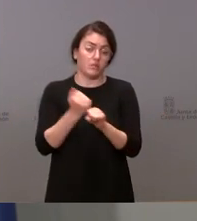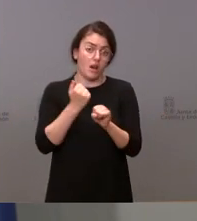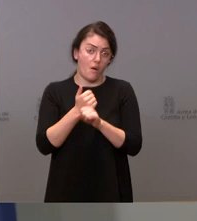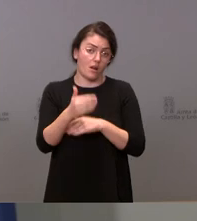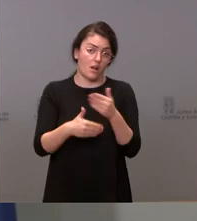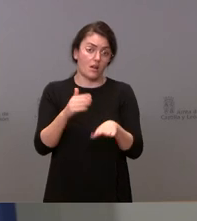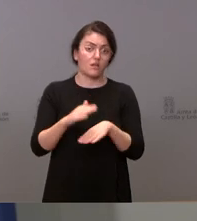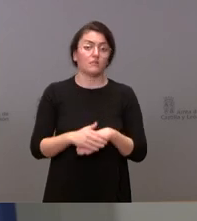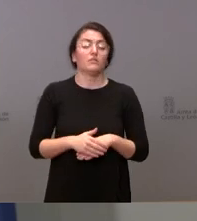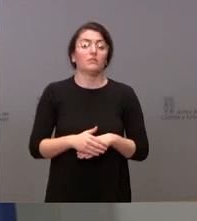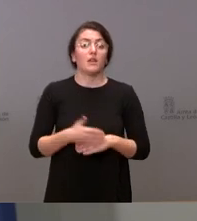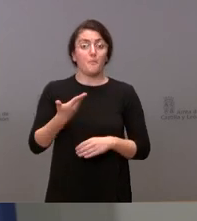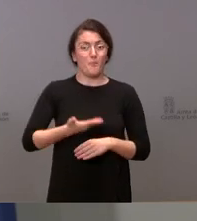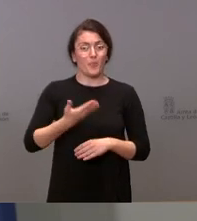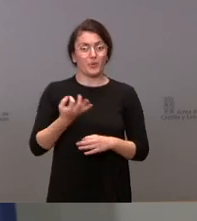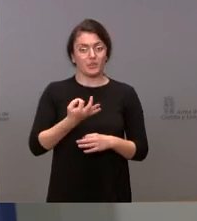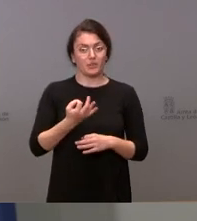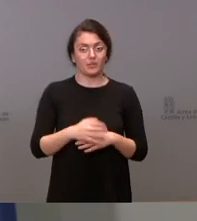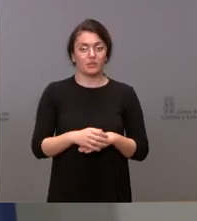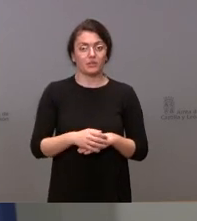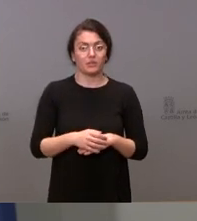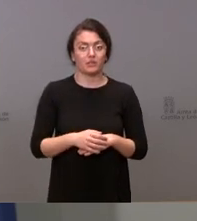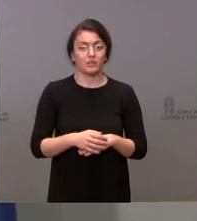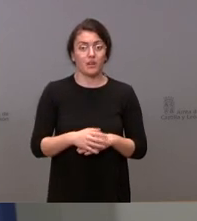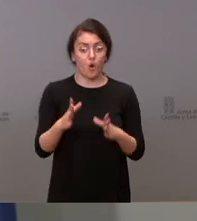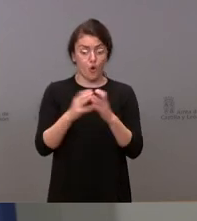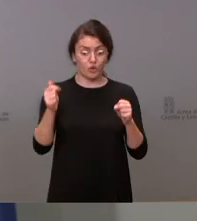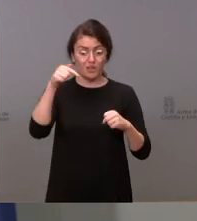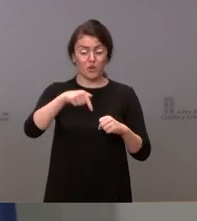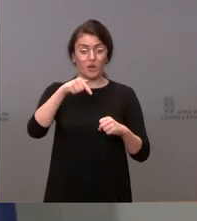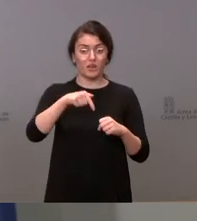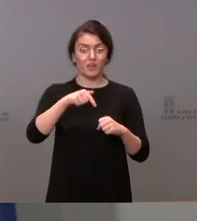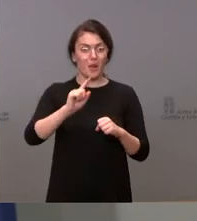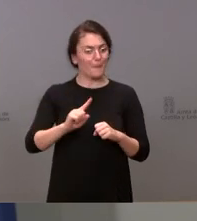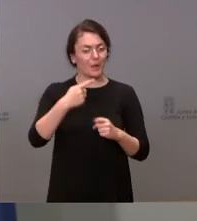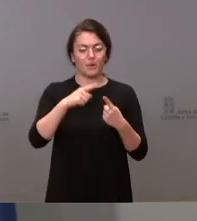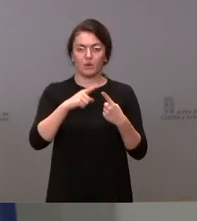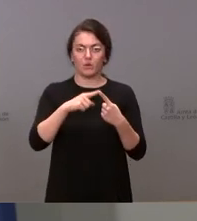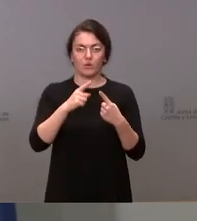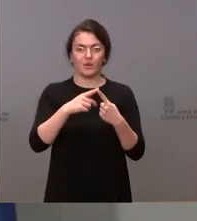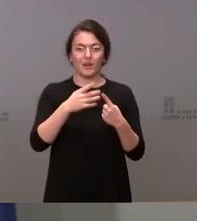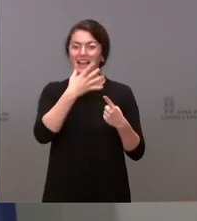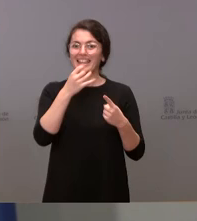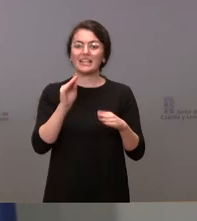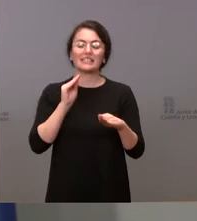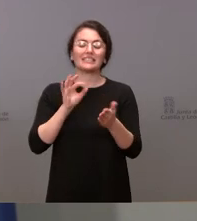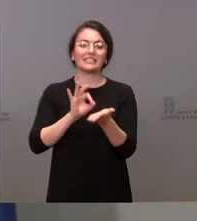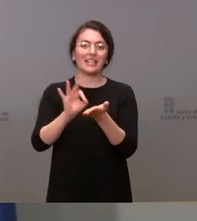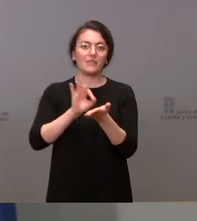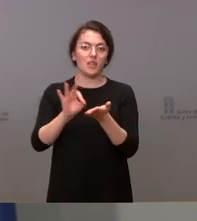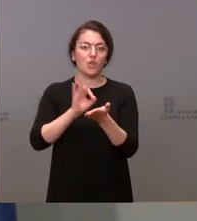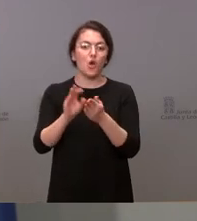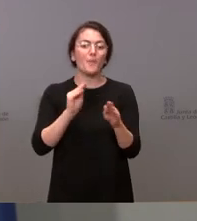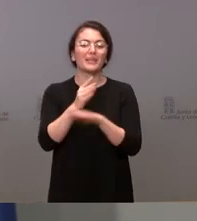es importante que en el consenso estén primero quienes tienen que prestar el servicio, los profesionales